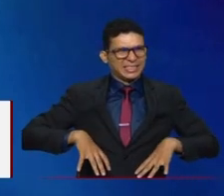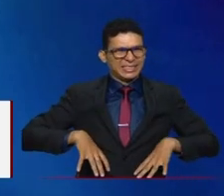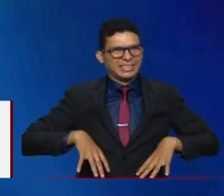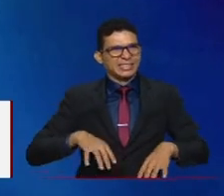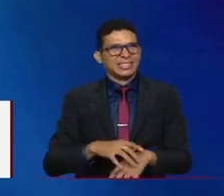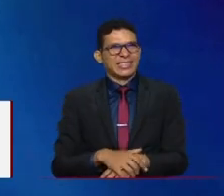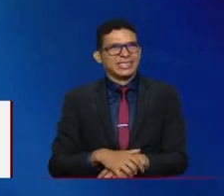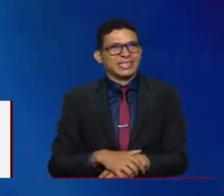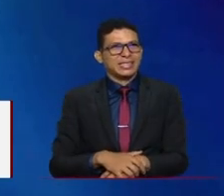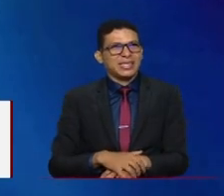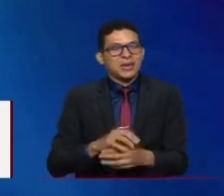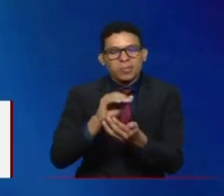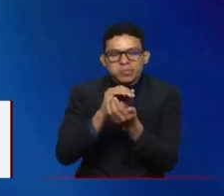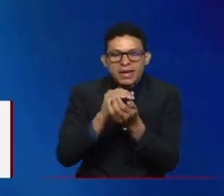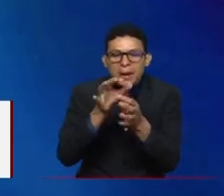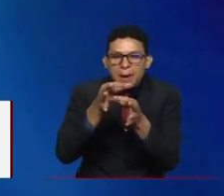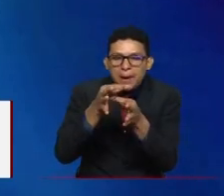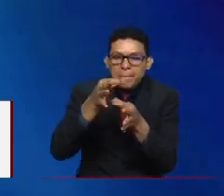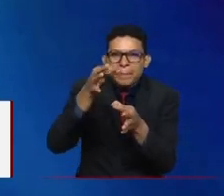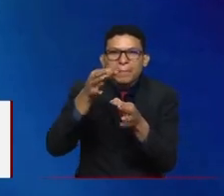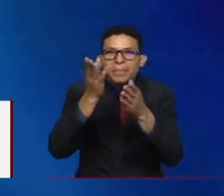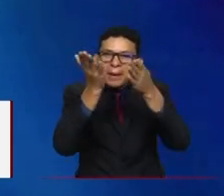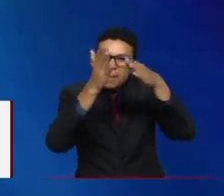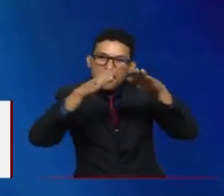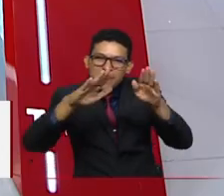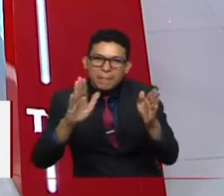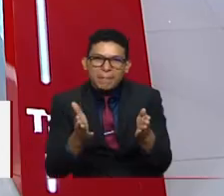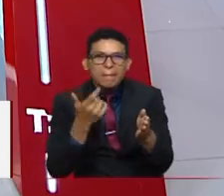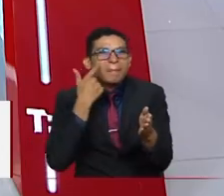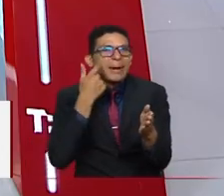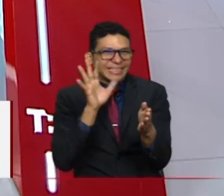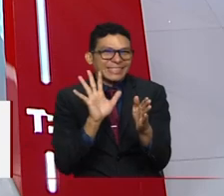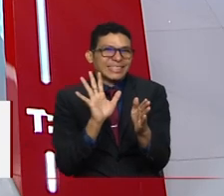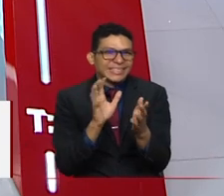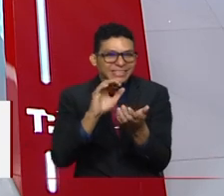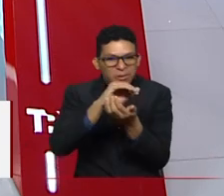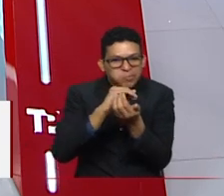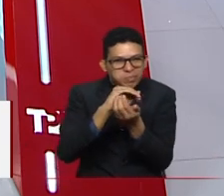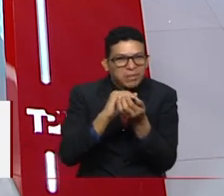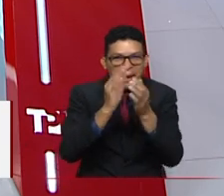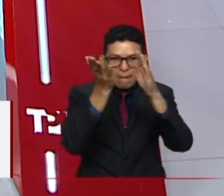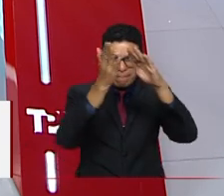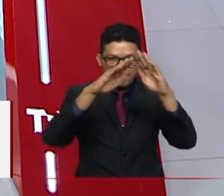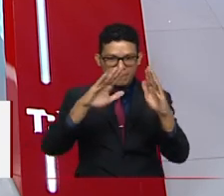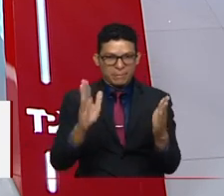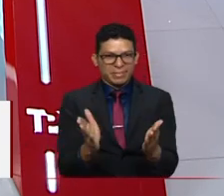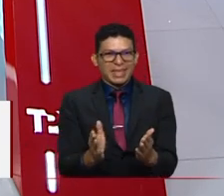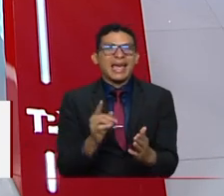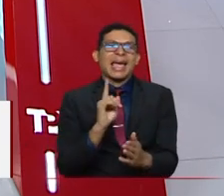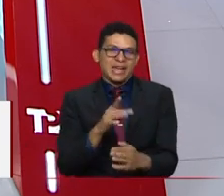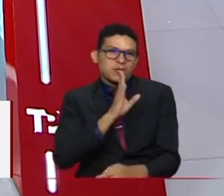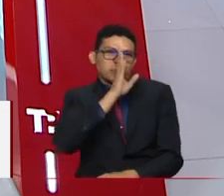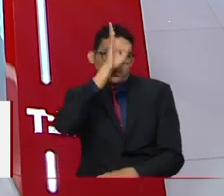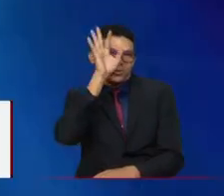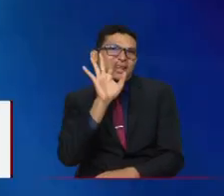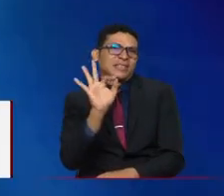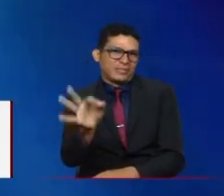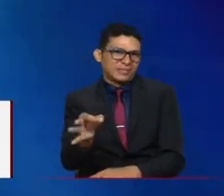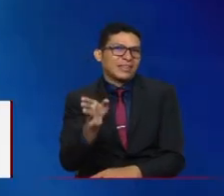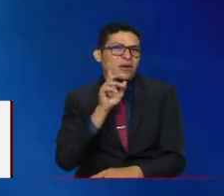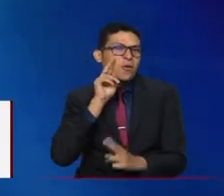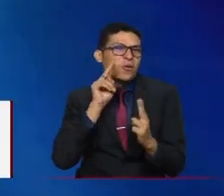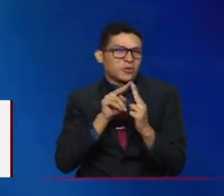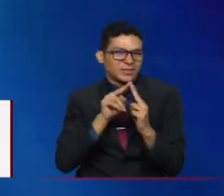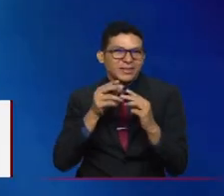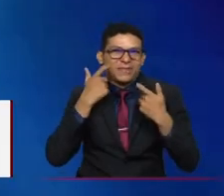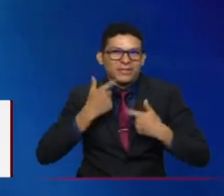son buñuelitos pero les hacen una cinturita Entonces ya el señor le dio ese entonces se llaman los muñelocos